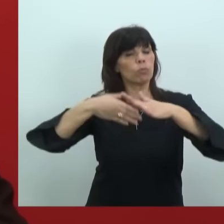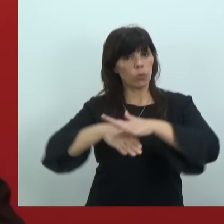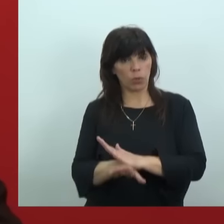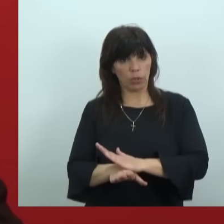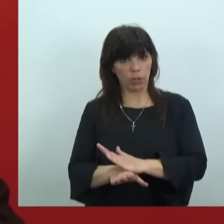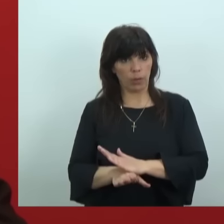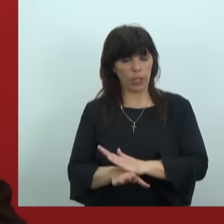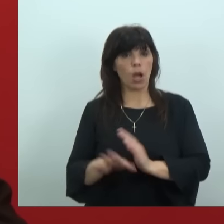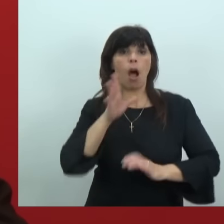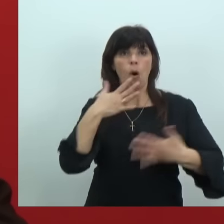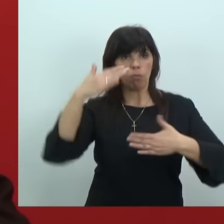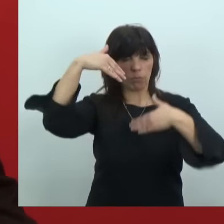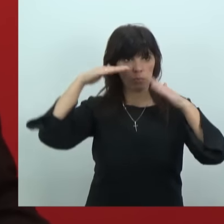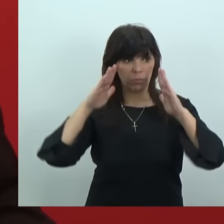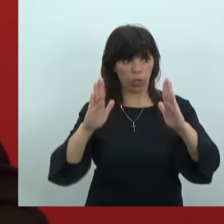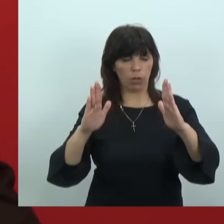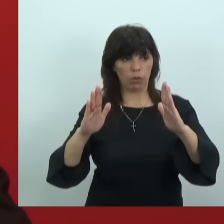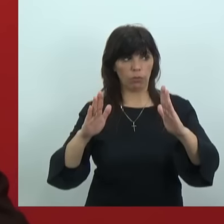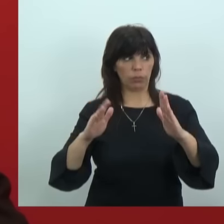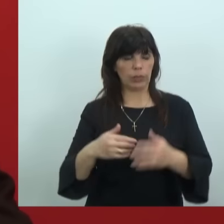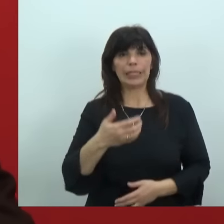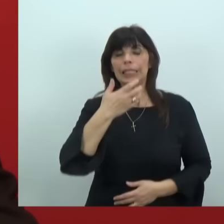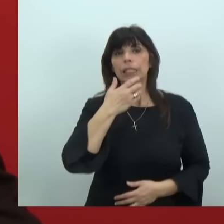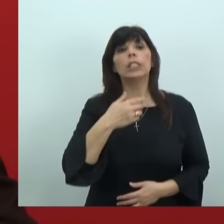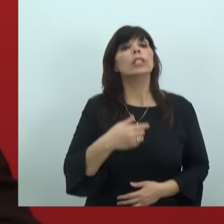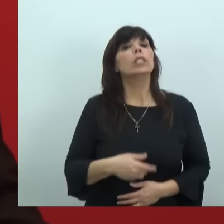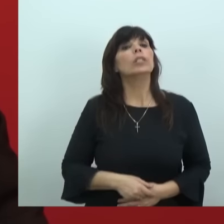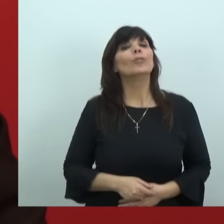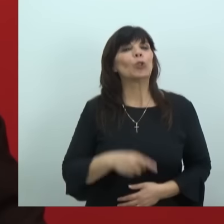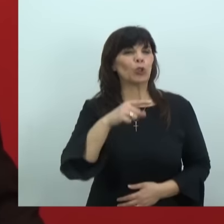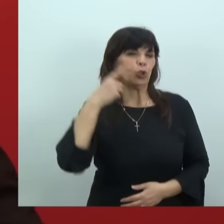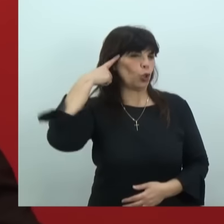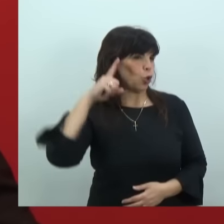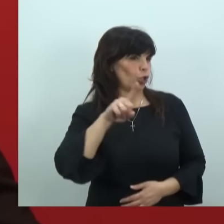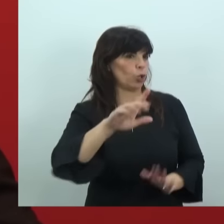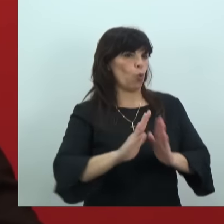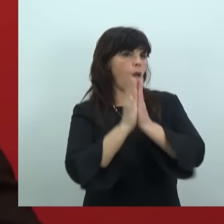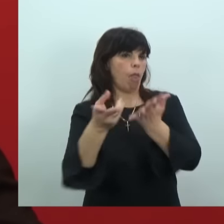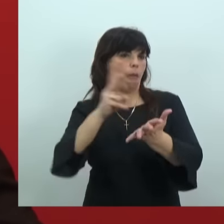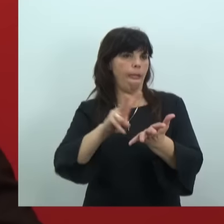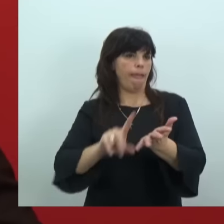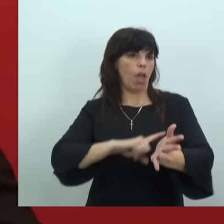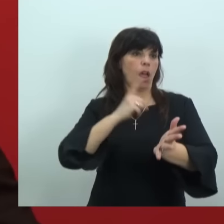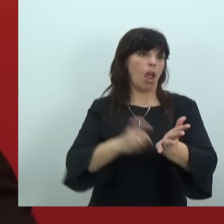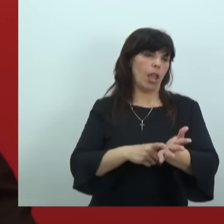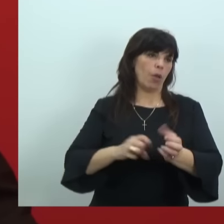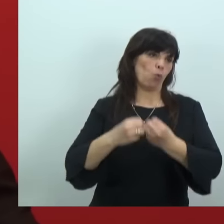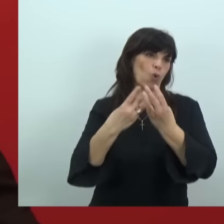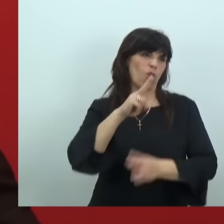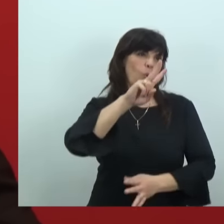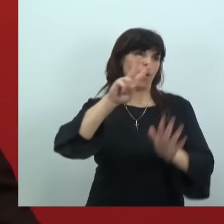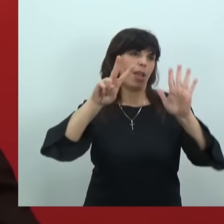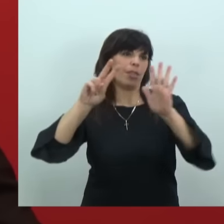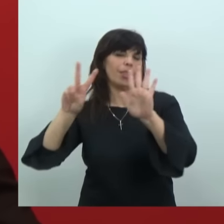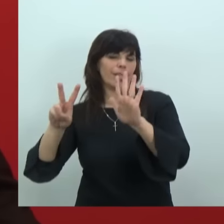quiero que estés atento. Y como yo sé que tú has leído la Biblia 27 veces, tú sabes lo que voy a decir ahora. Hebreos 8,